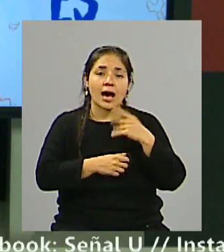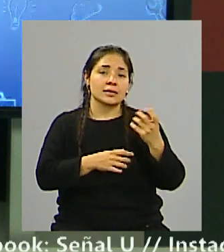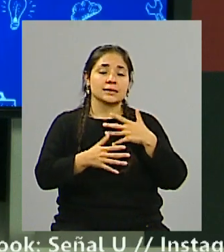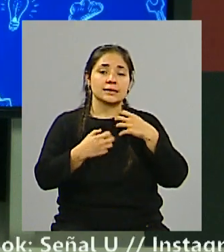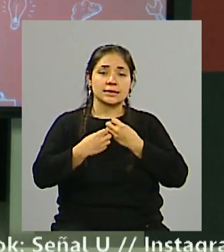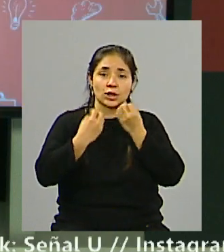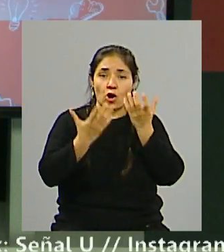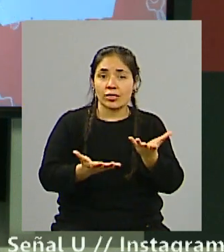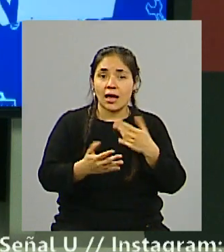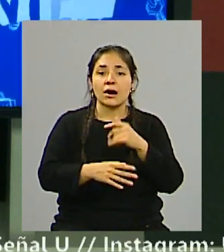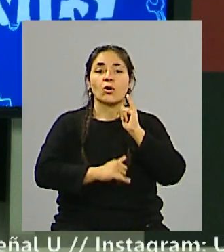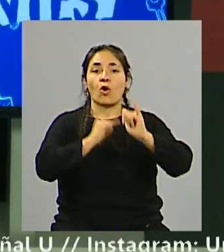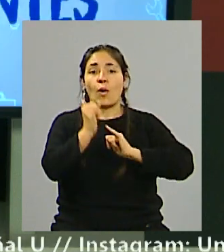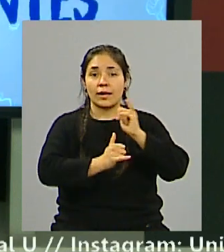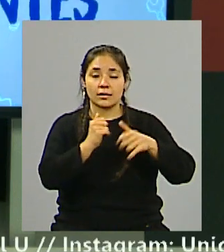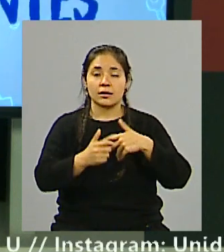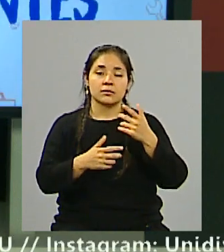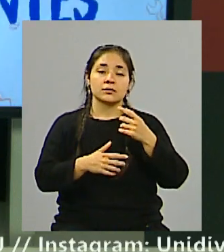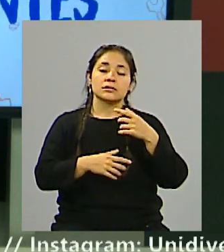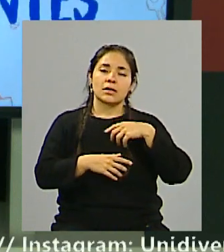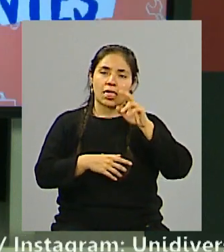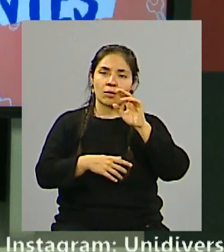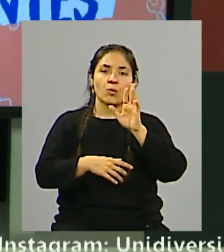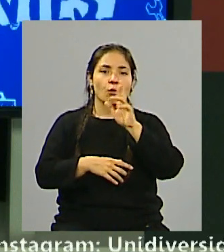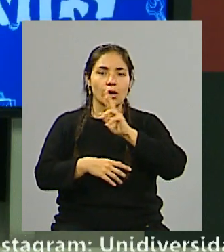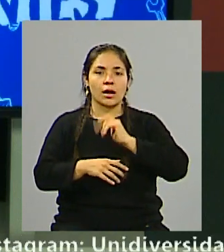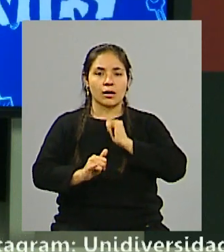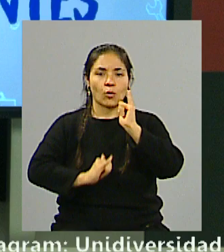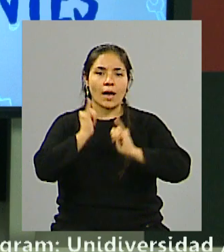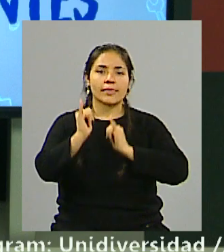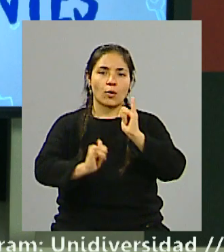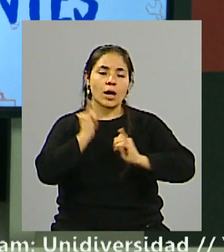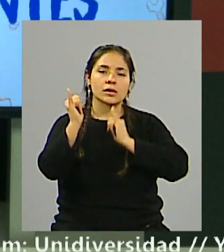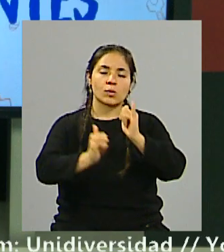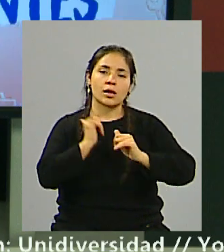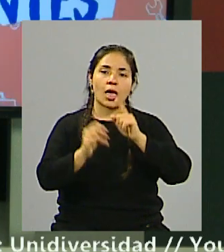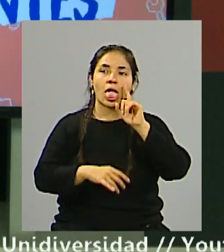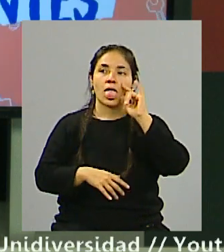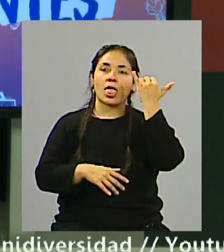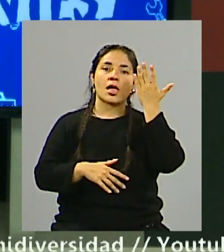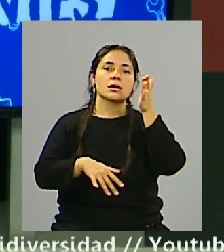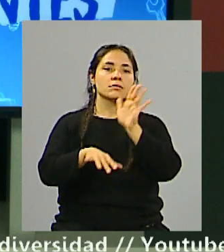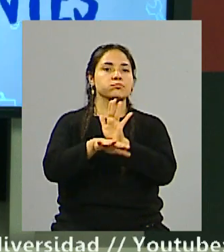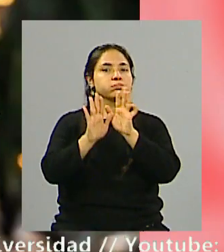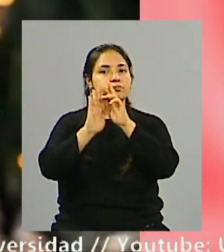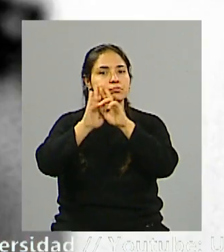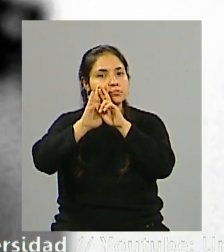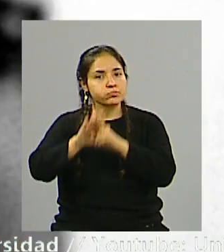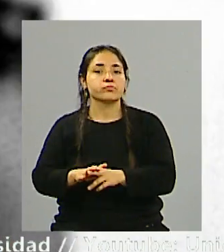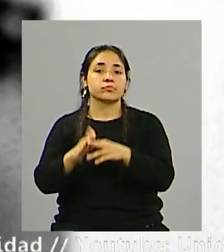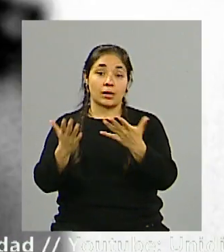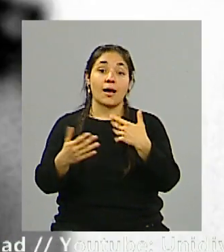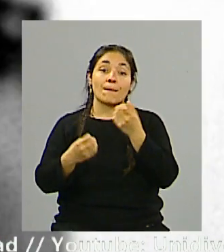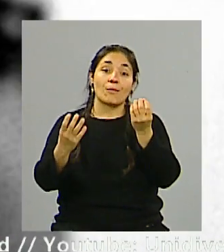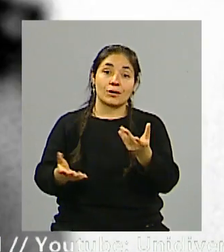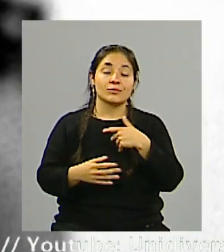lo relatan. Entonces, cuando empiezan a relatarlo, es cuando aparece el indicador. Nosotras, un poco por esto y